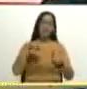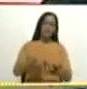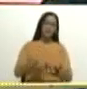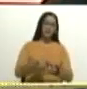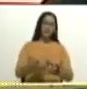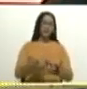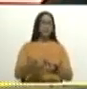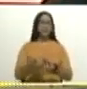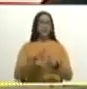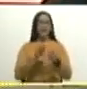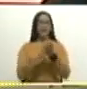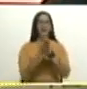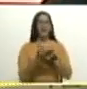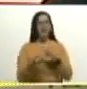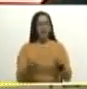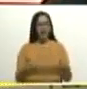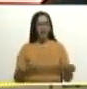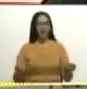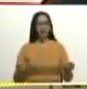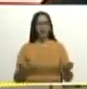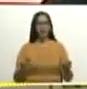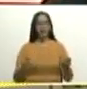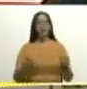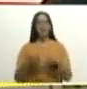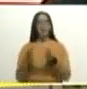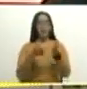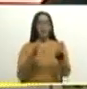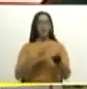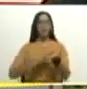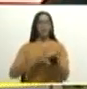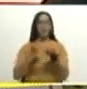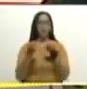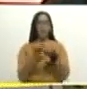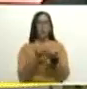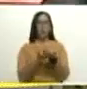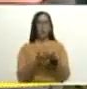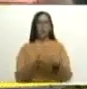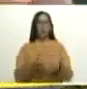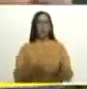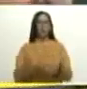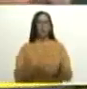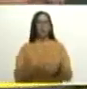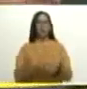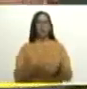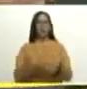intente destruir el camino de la recuperación económica.